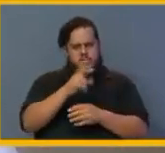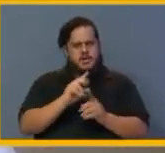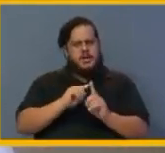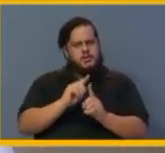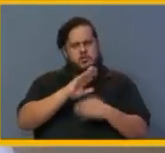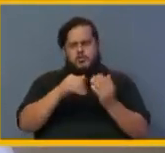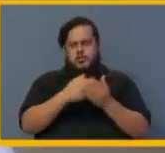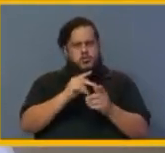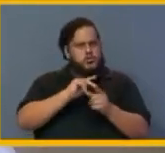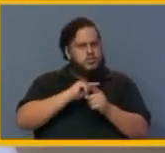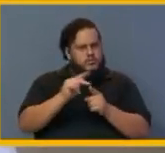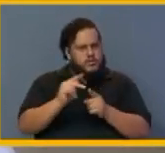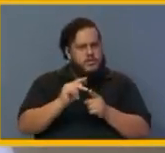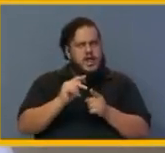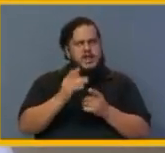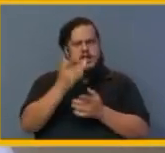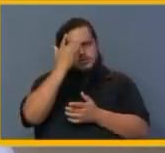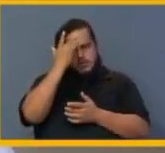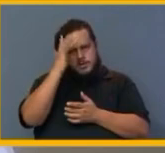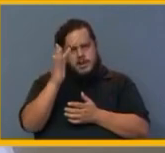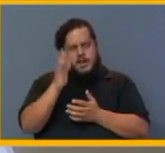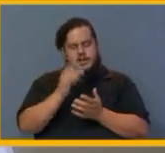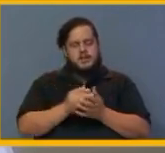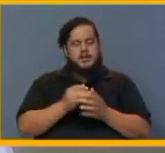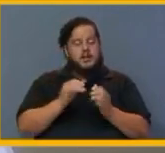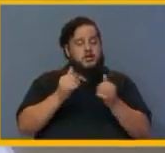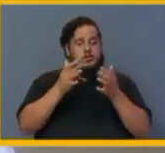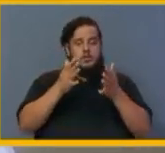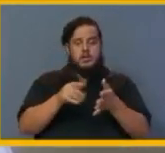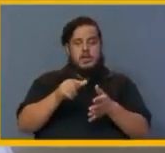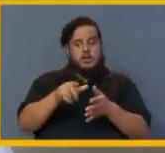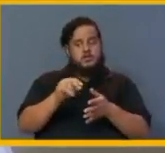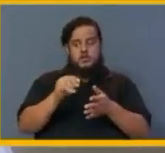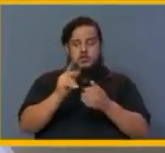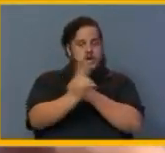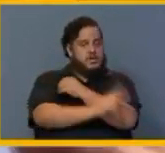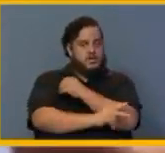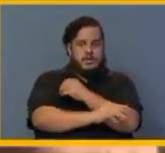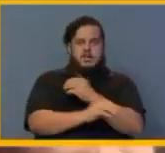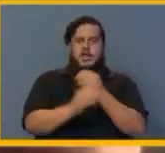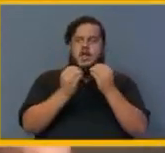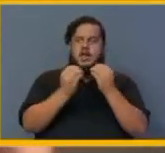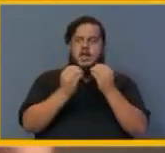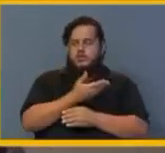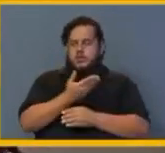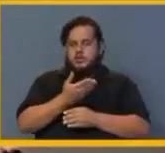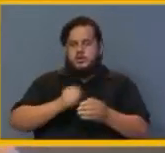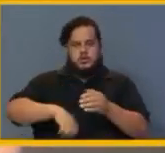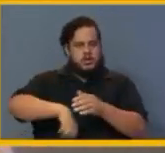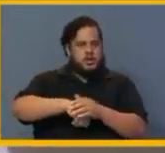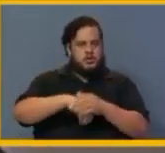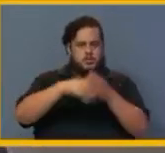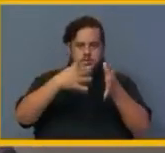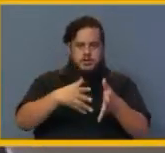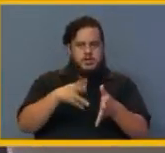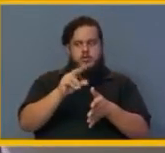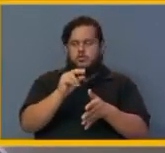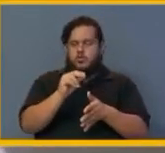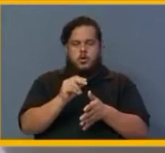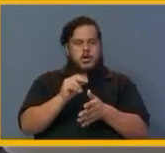jugadores que esto no es de país. En muchas de las cosas de los futbolistas no es de país, el